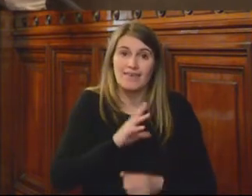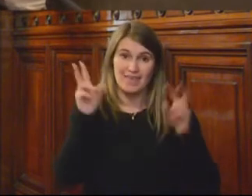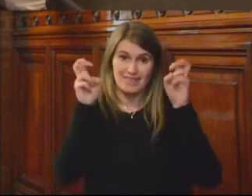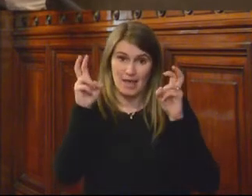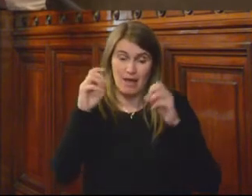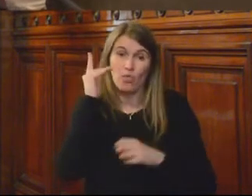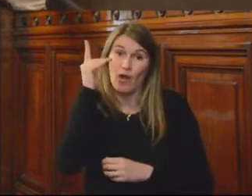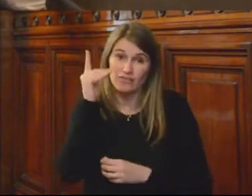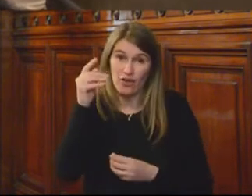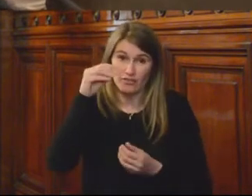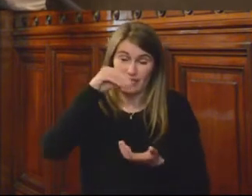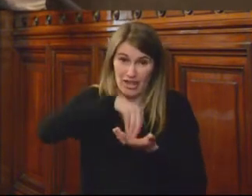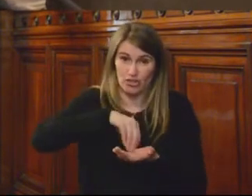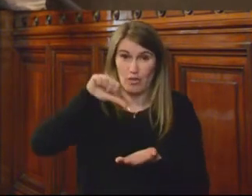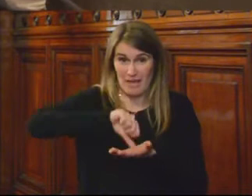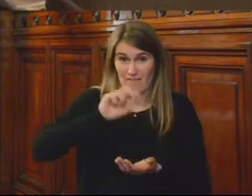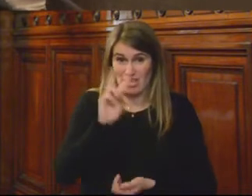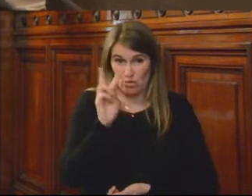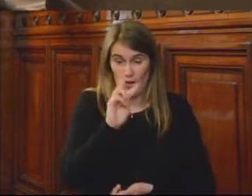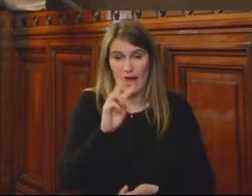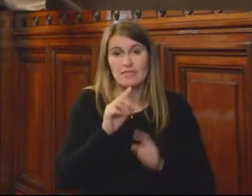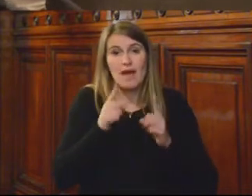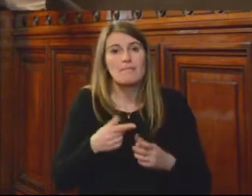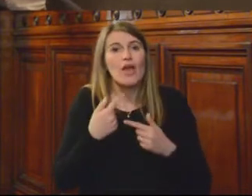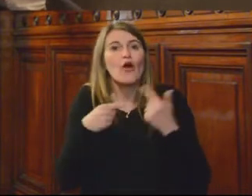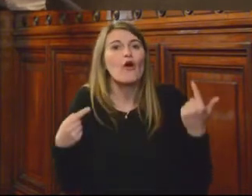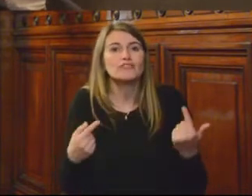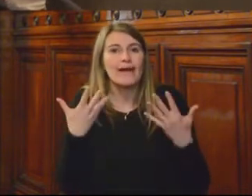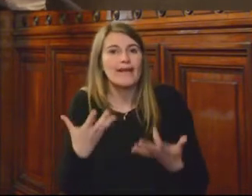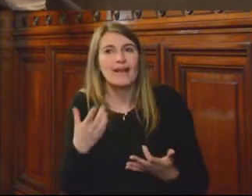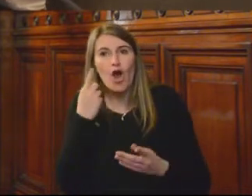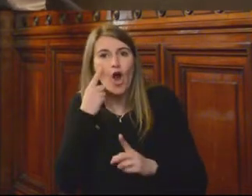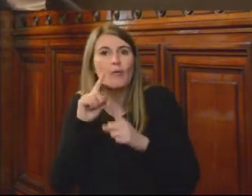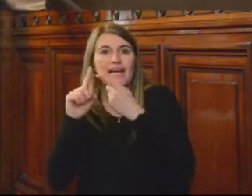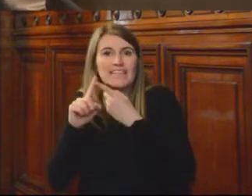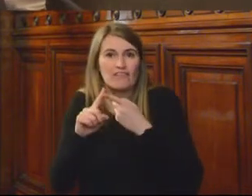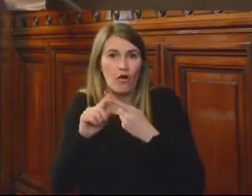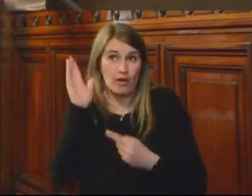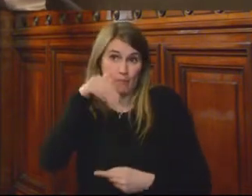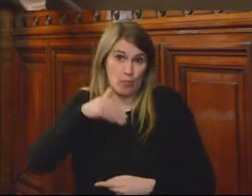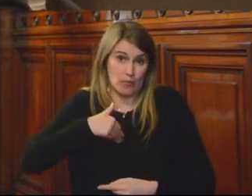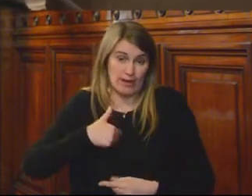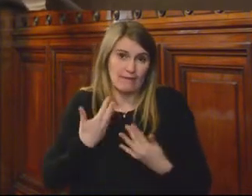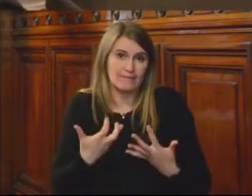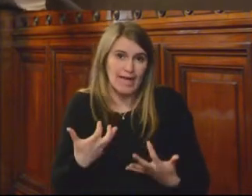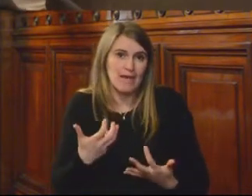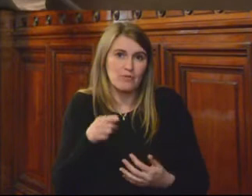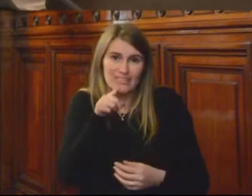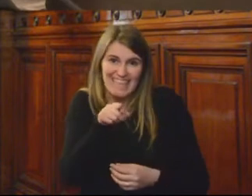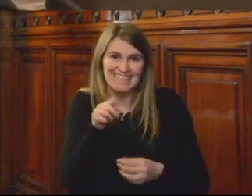también avanzar en los desafíos que como República hemos identificado en esa materia,